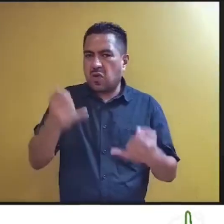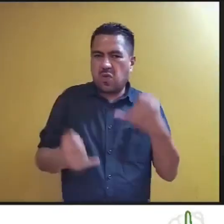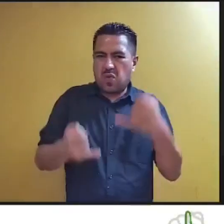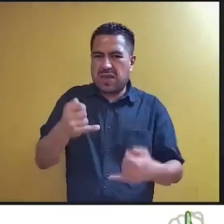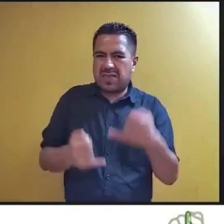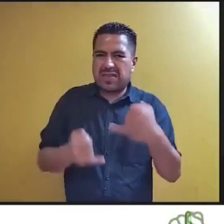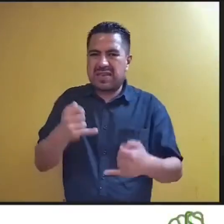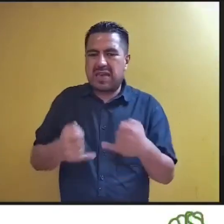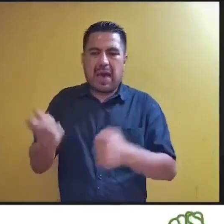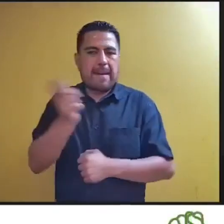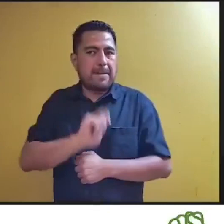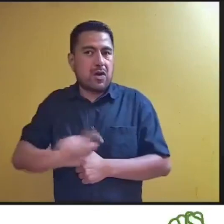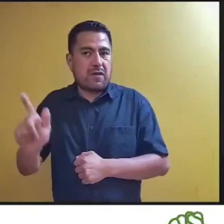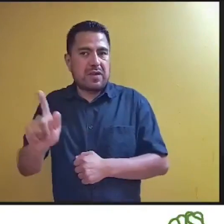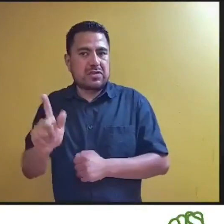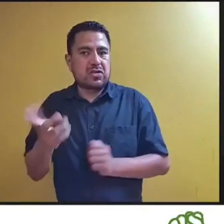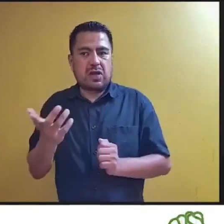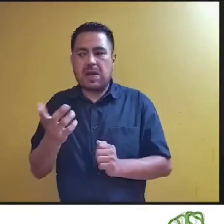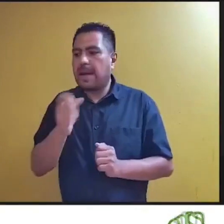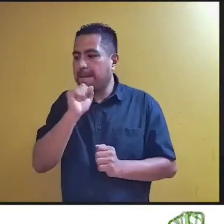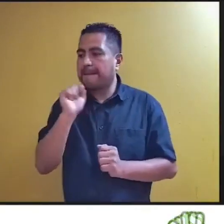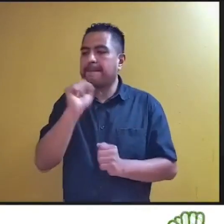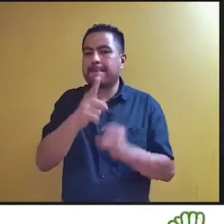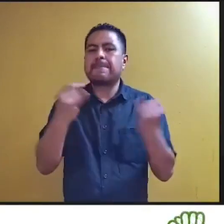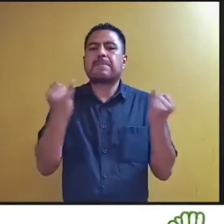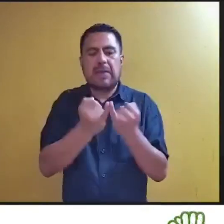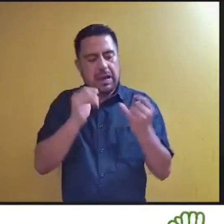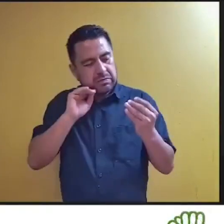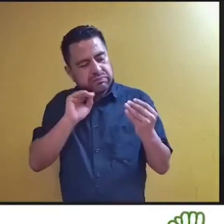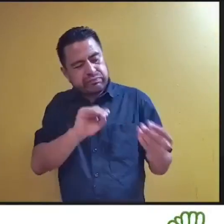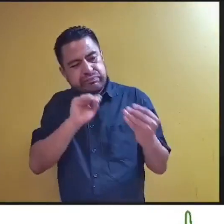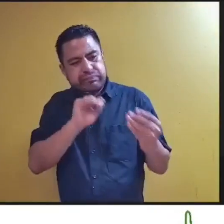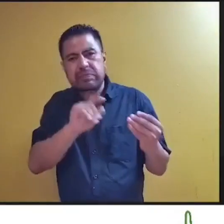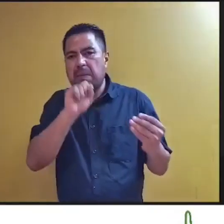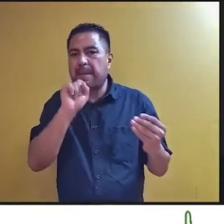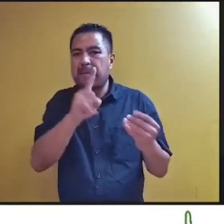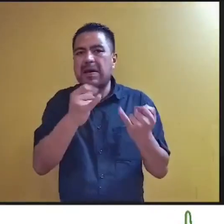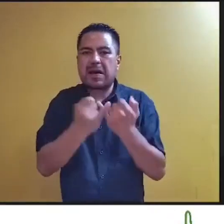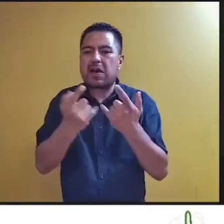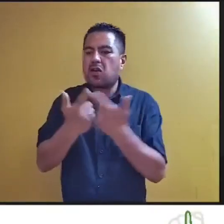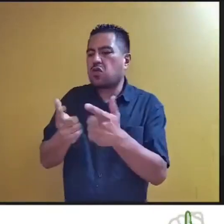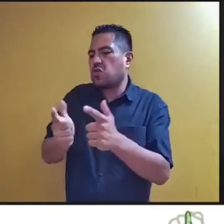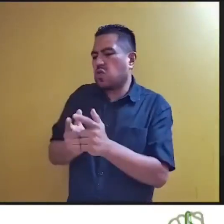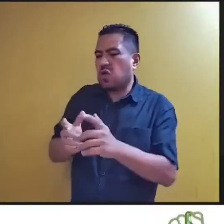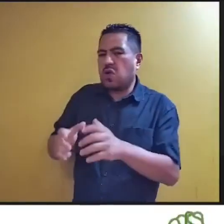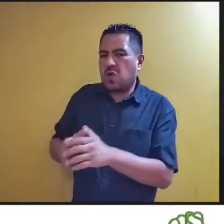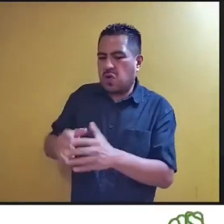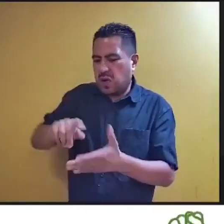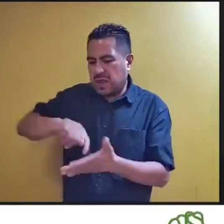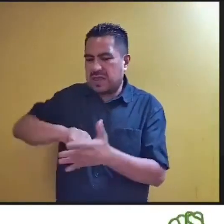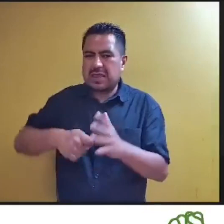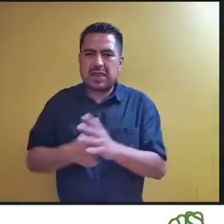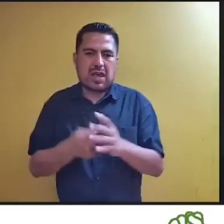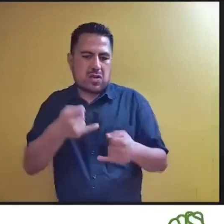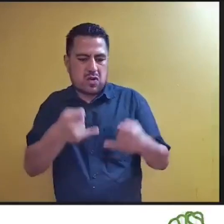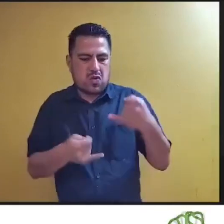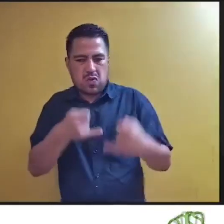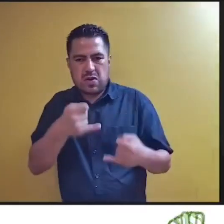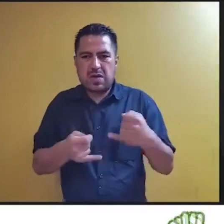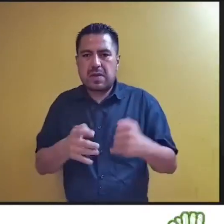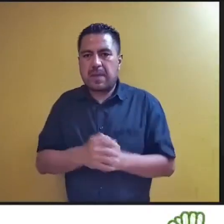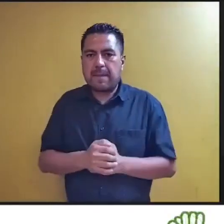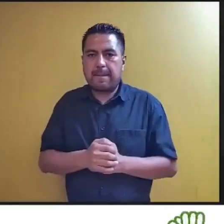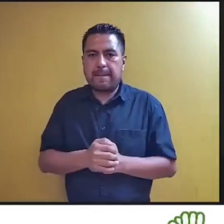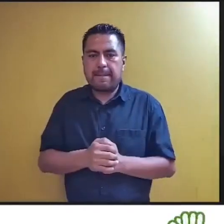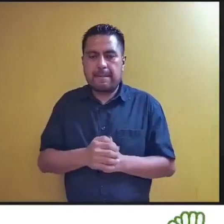jurídica profesional, que también lo discutimos en su momento con el cuerpo técnico jurídico,